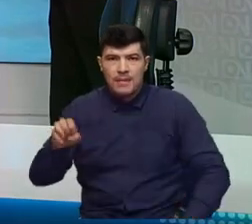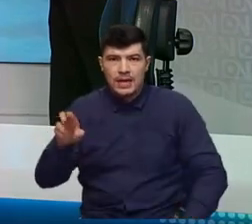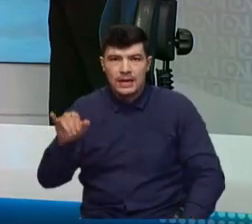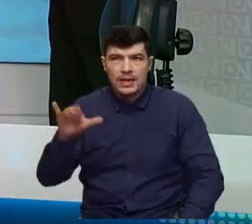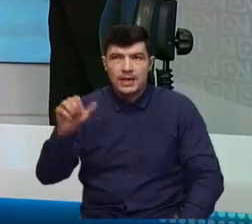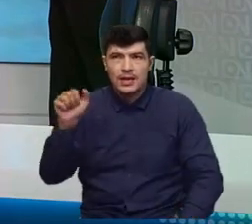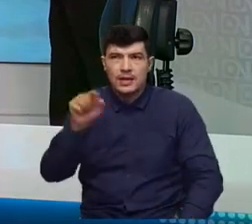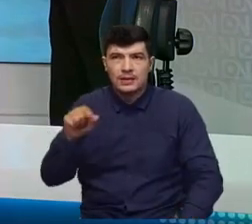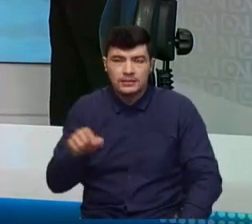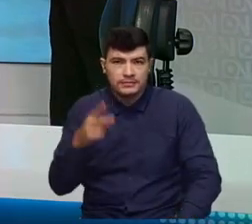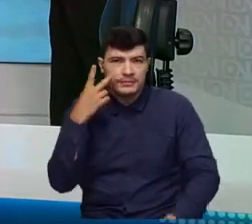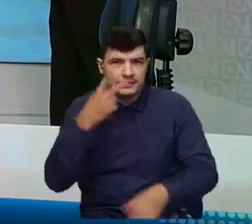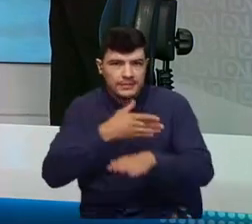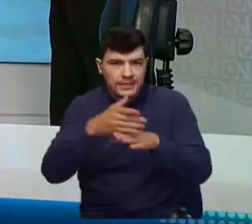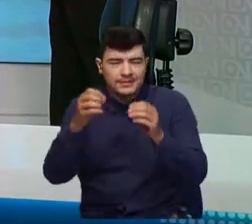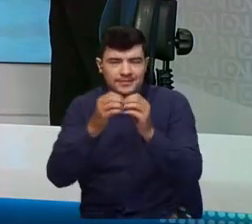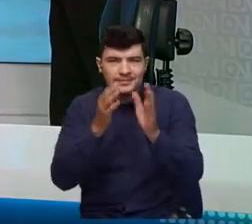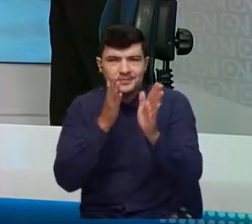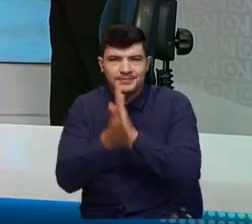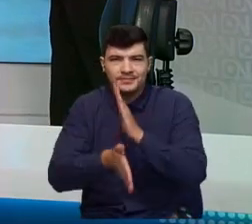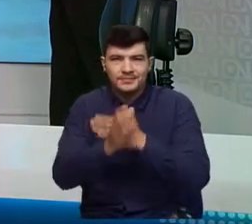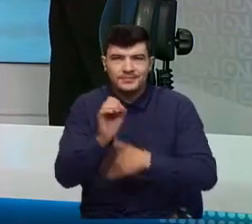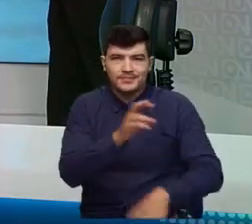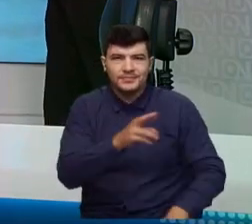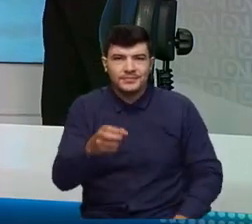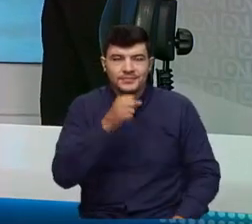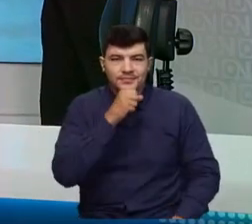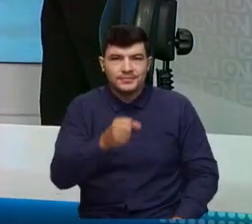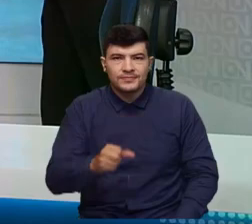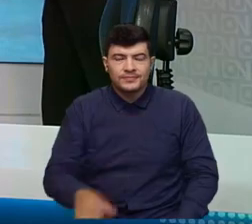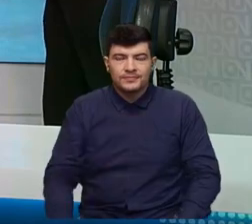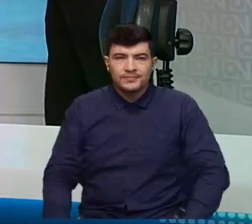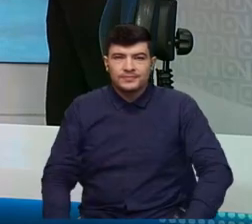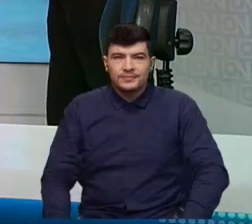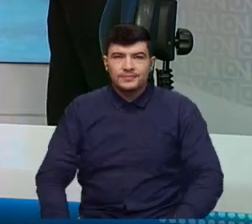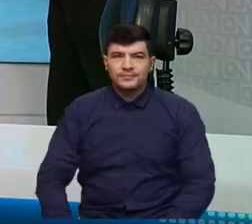información totalmente de la comunidad para que ustedes continúen con más información en estudio.